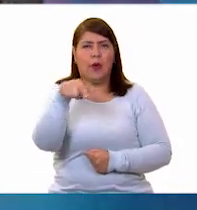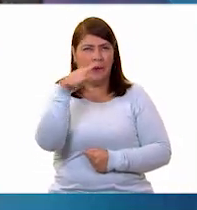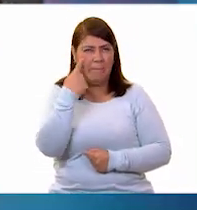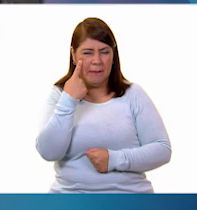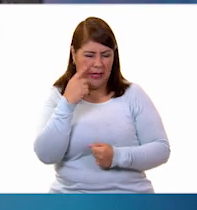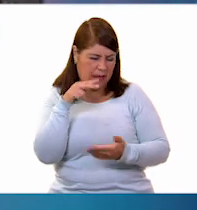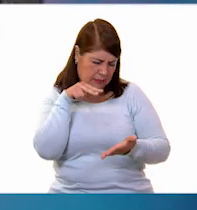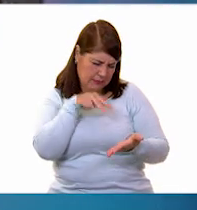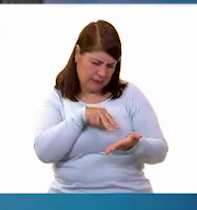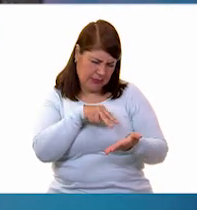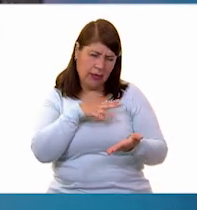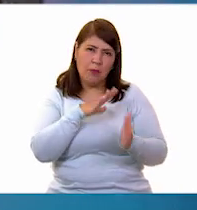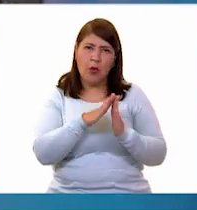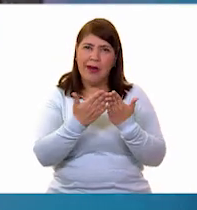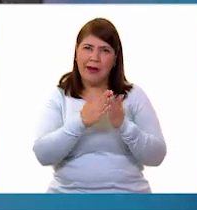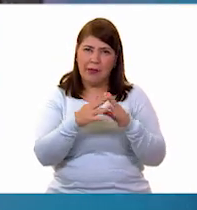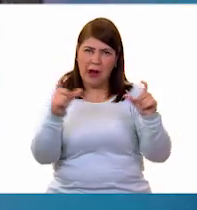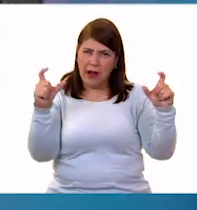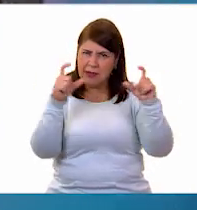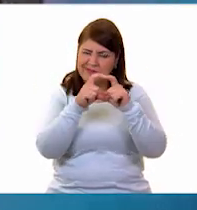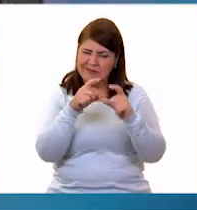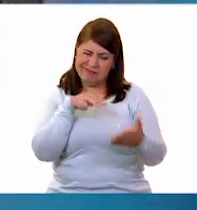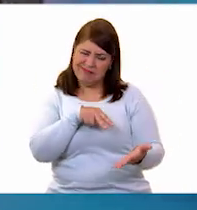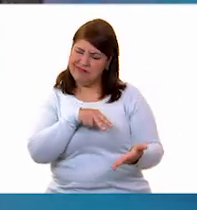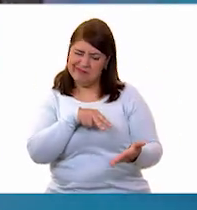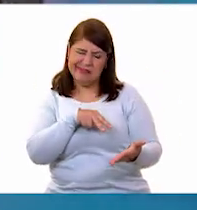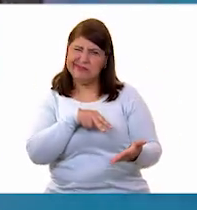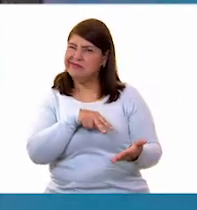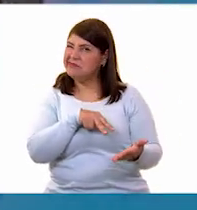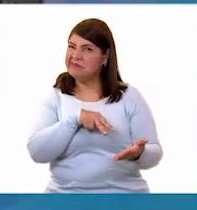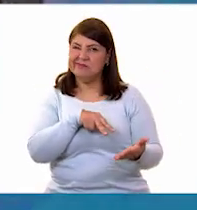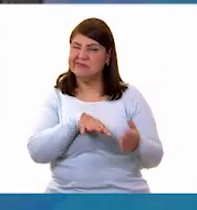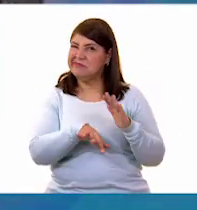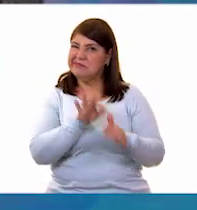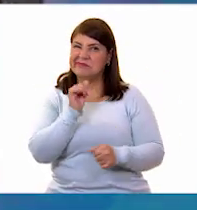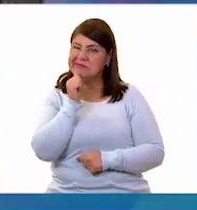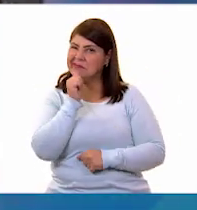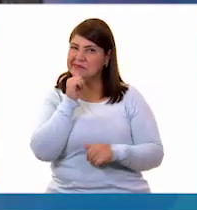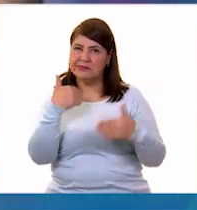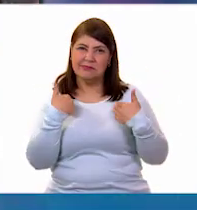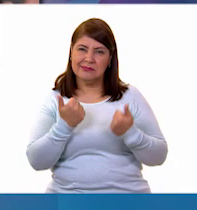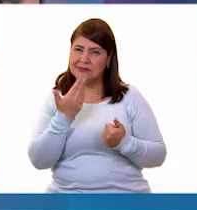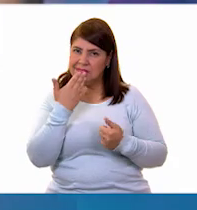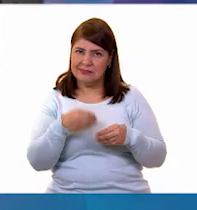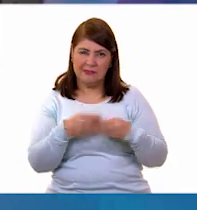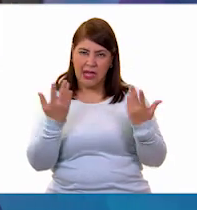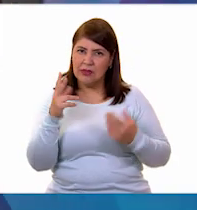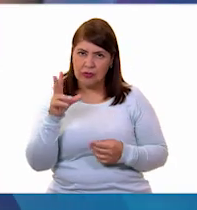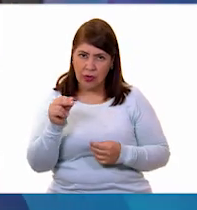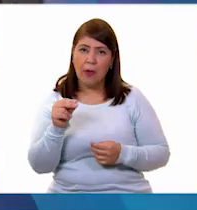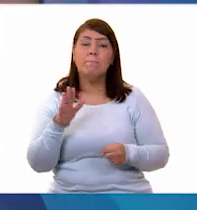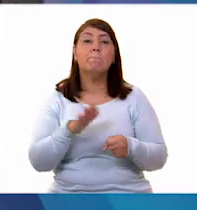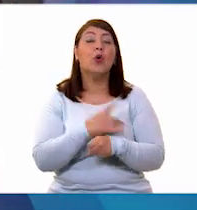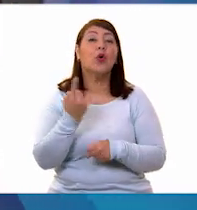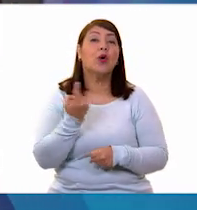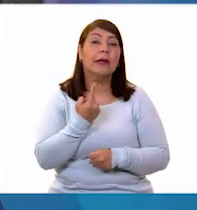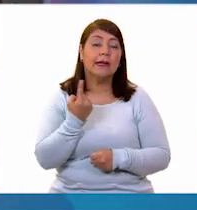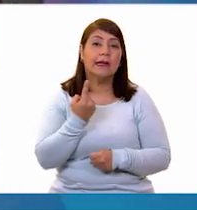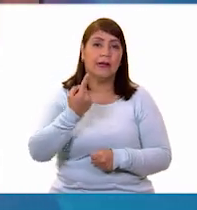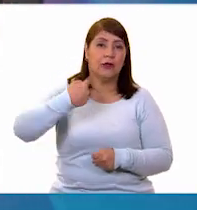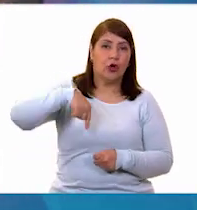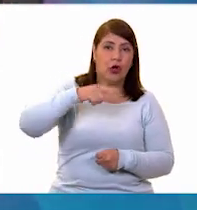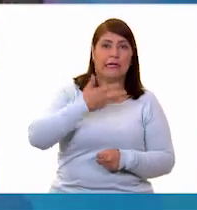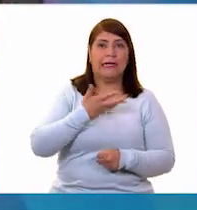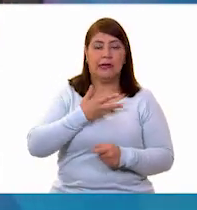un libro, podría ser que no entendamos gran cosa, porque nosotros vivimos en un mundo donde hay